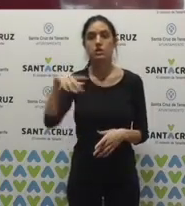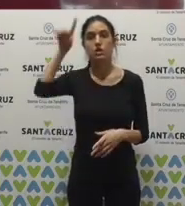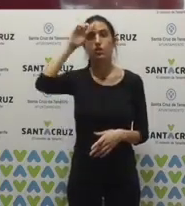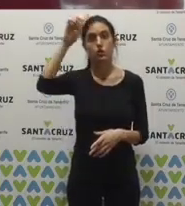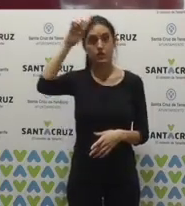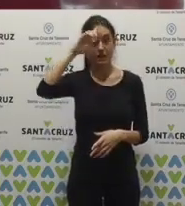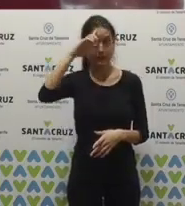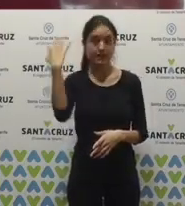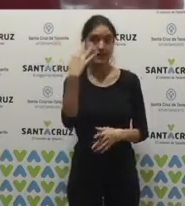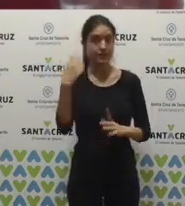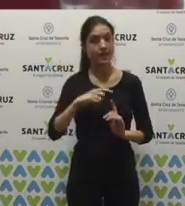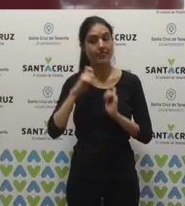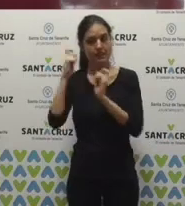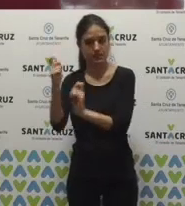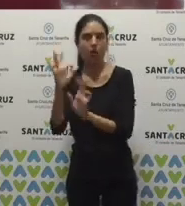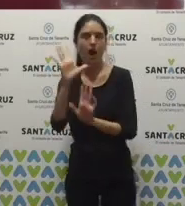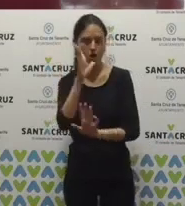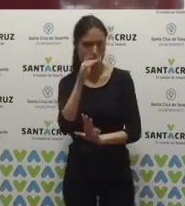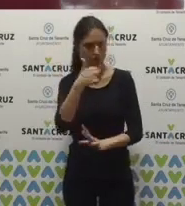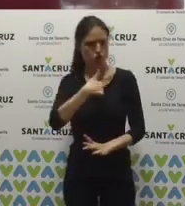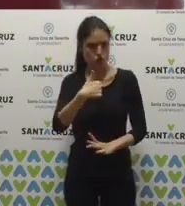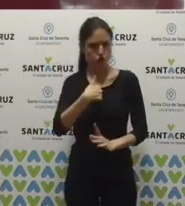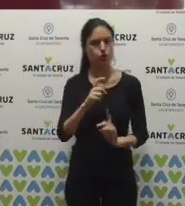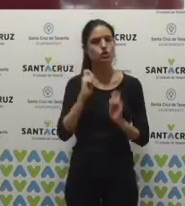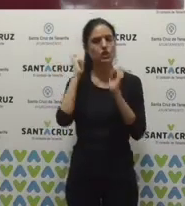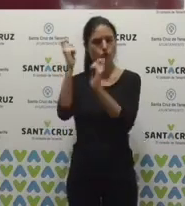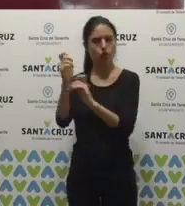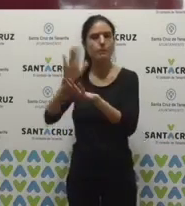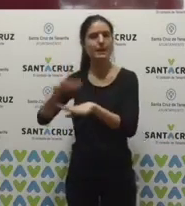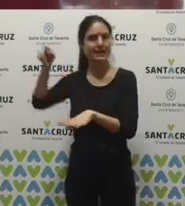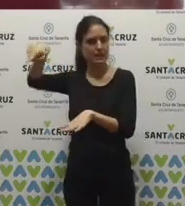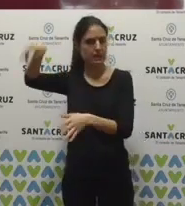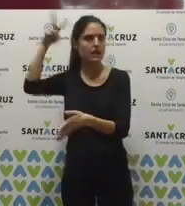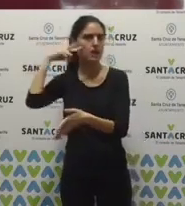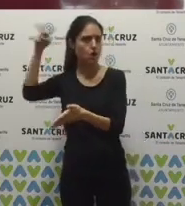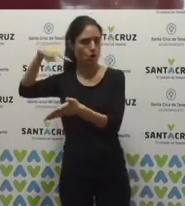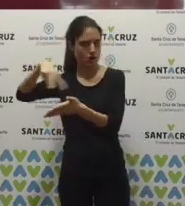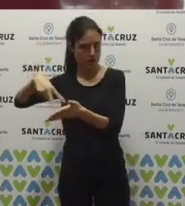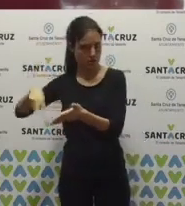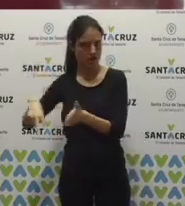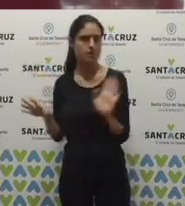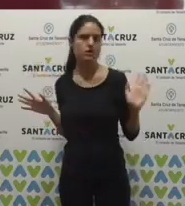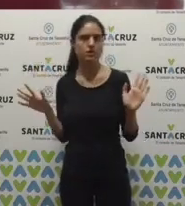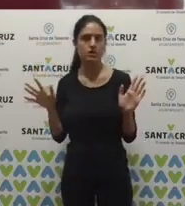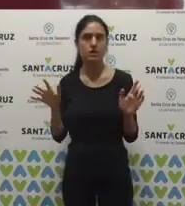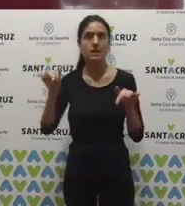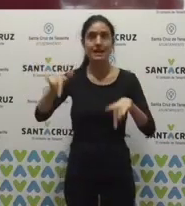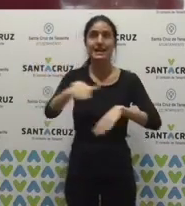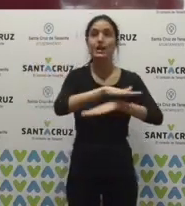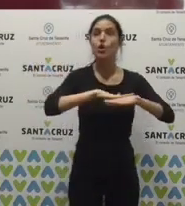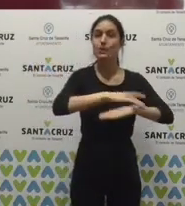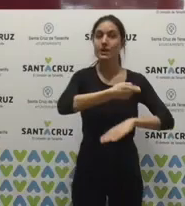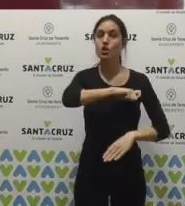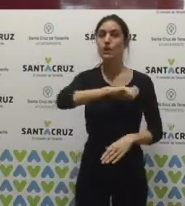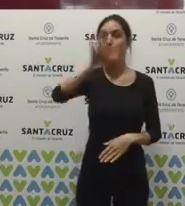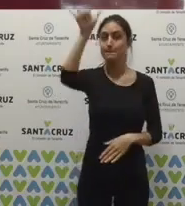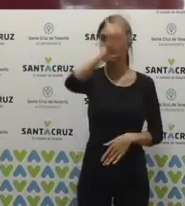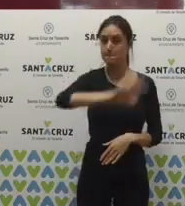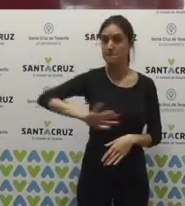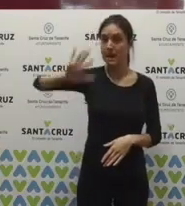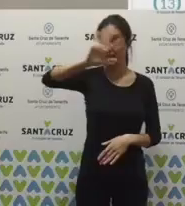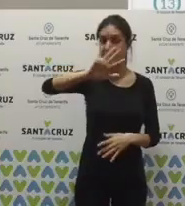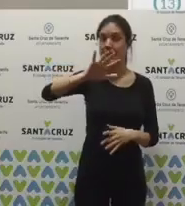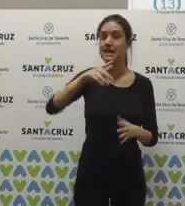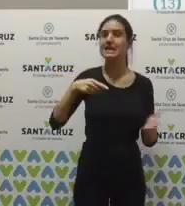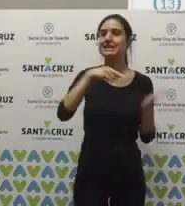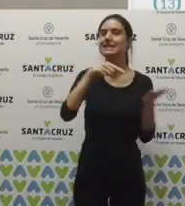yo sólo voy a a leer y ahora mismo se lo doy es estar al gobierno de españa a implementar